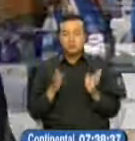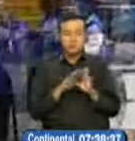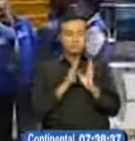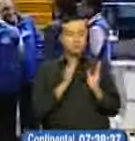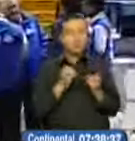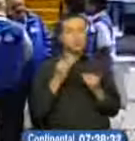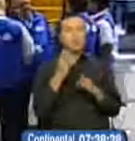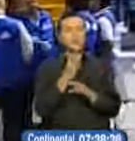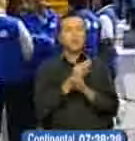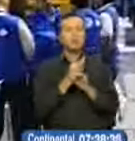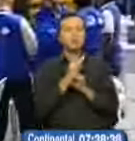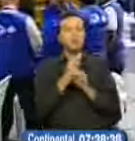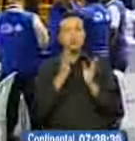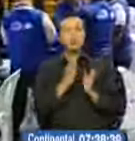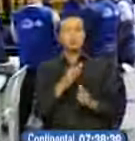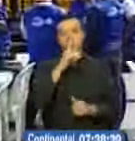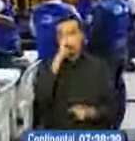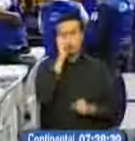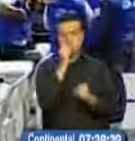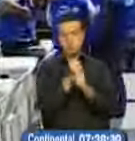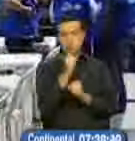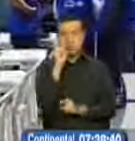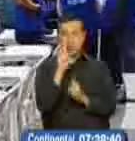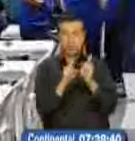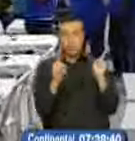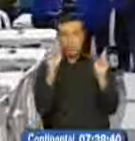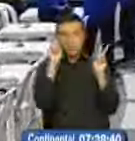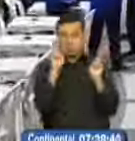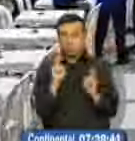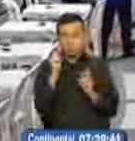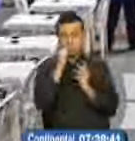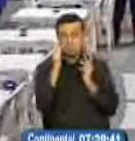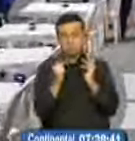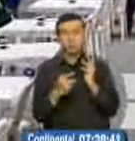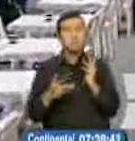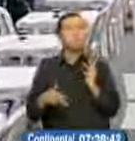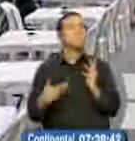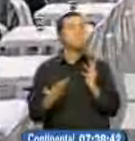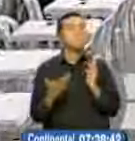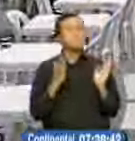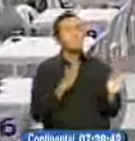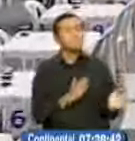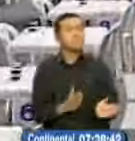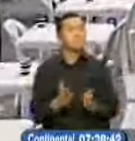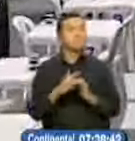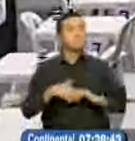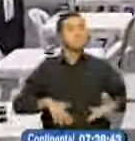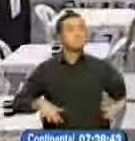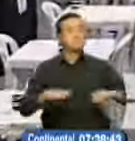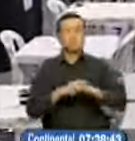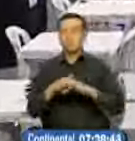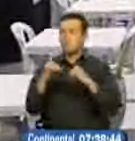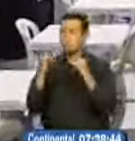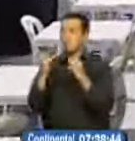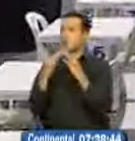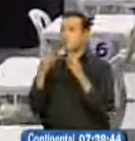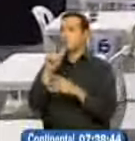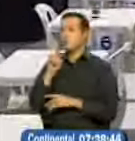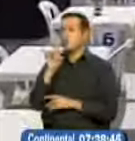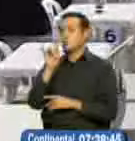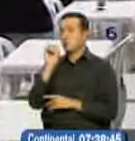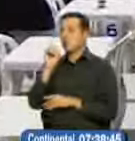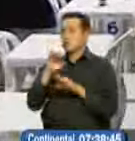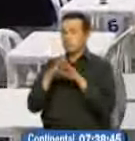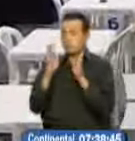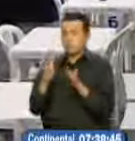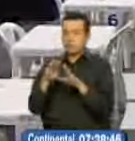¿Cuántos funcionarios estarán trabajando? Algunos otros temas que tengan que ver con la logística. Bueno, en este momento hay más o menos 180 mesas